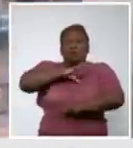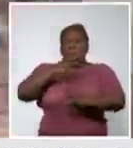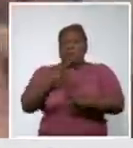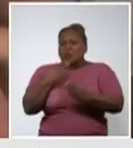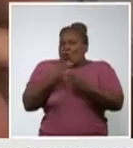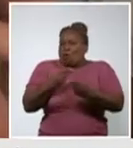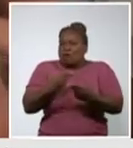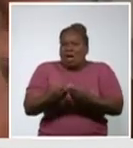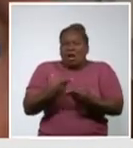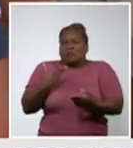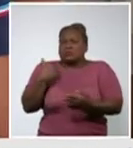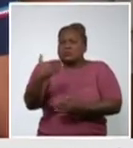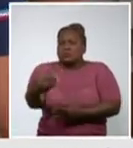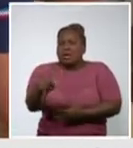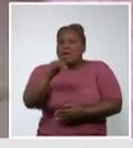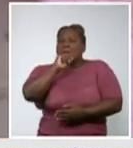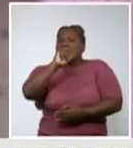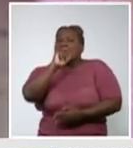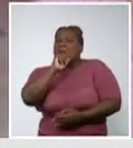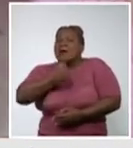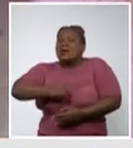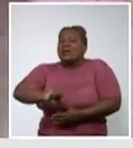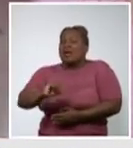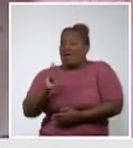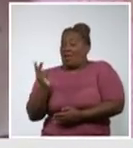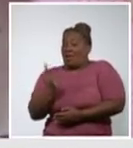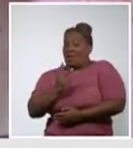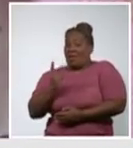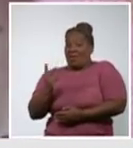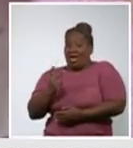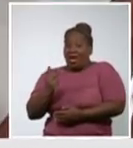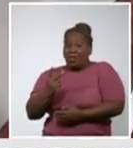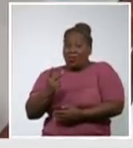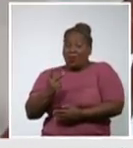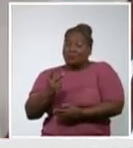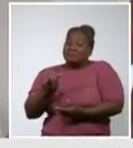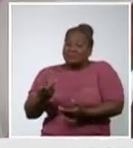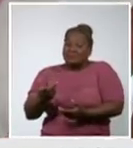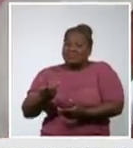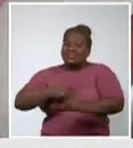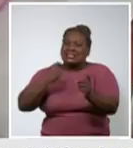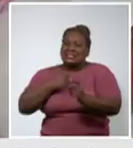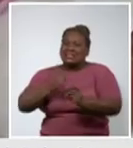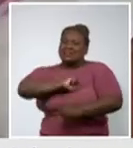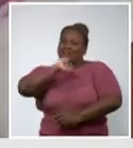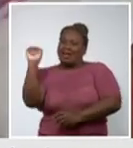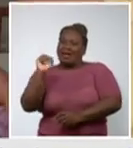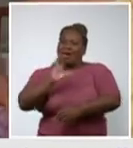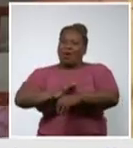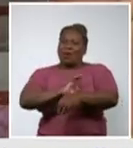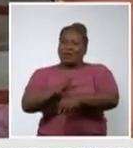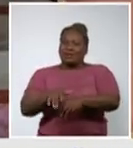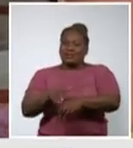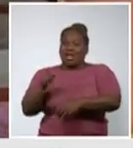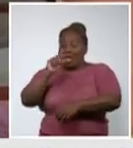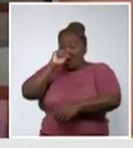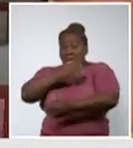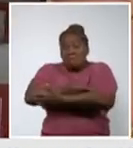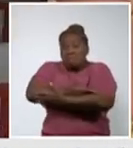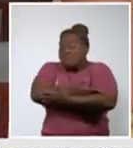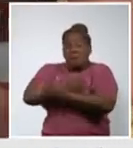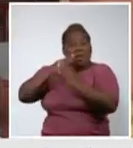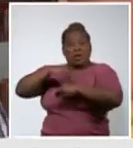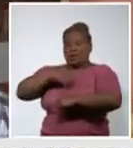y fe para esta madre e hija que desafiaron a la COVID-19. Helen, sin la enfermedad, pero con los riesgos que implicó la